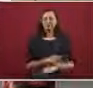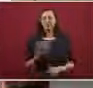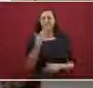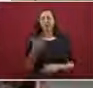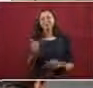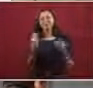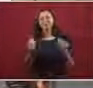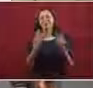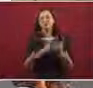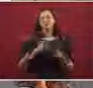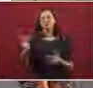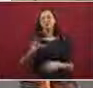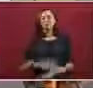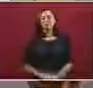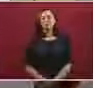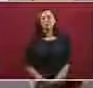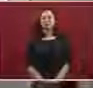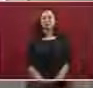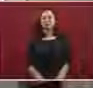gracias.